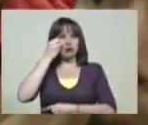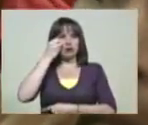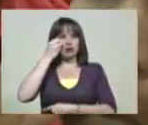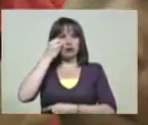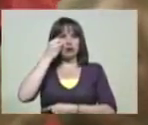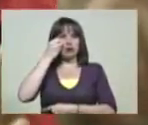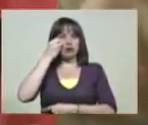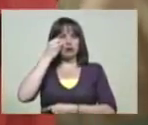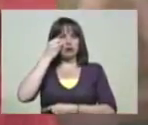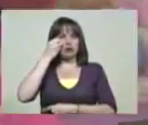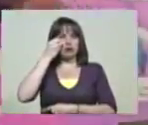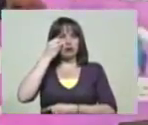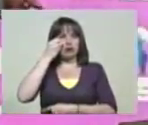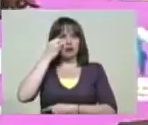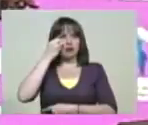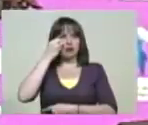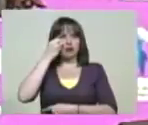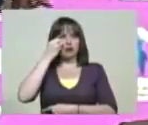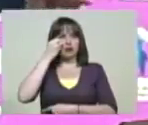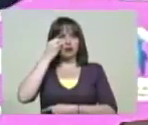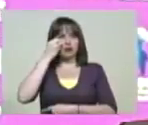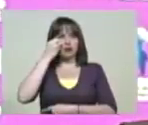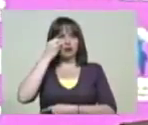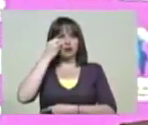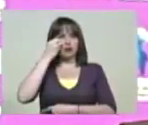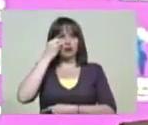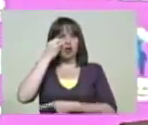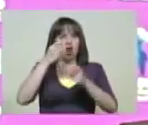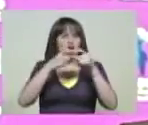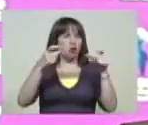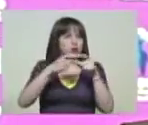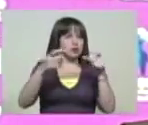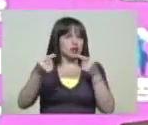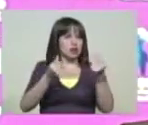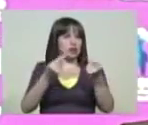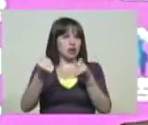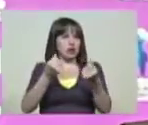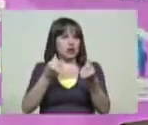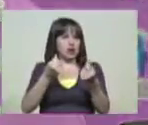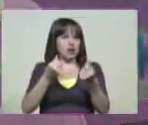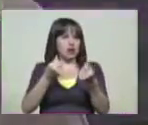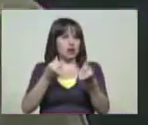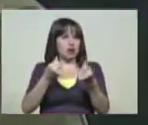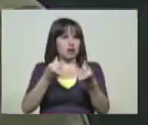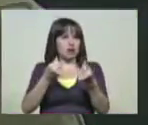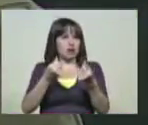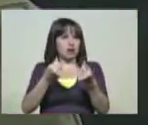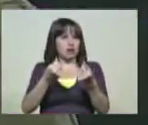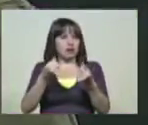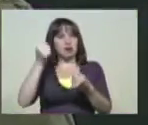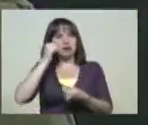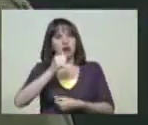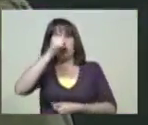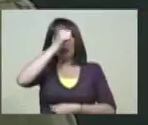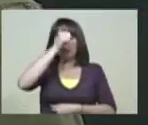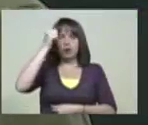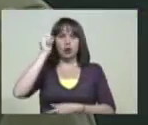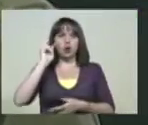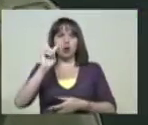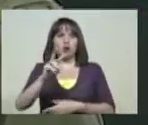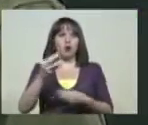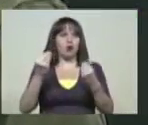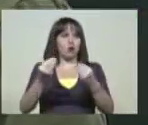que me hicieron llegar me hizo llegar a eduardo piñate de las deliberaciones económicas de ustedes hace dos semanas verdad tarek